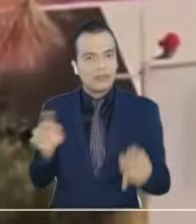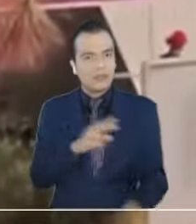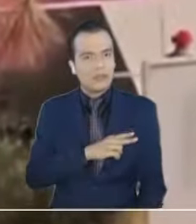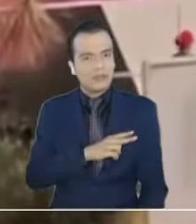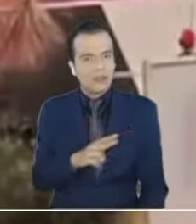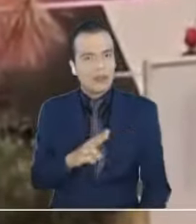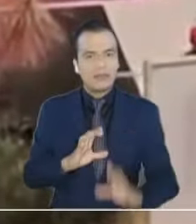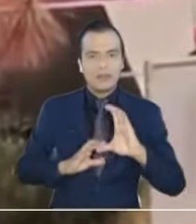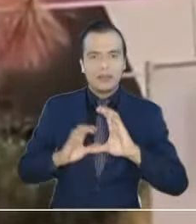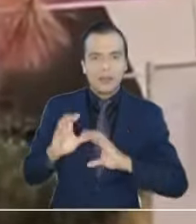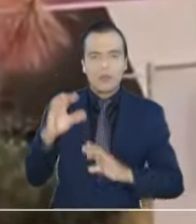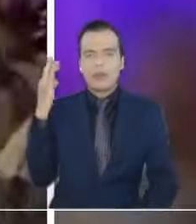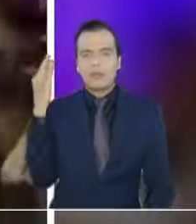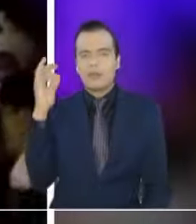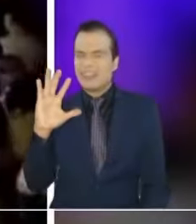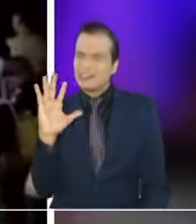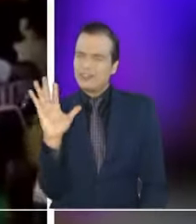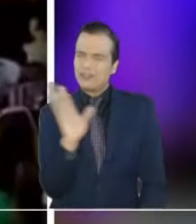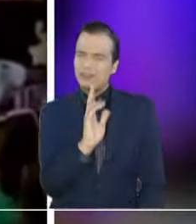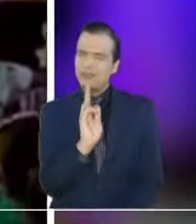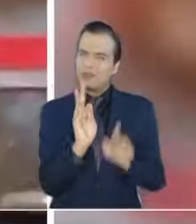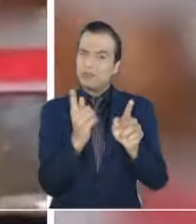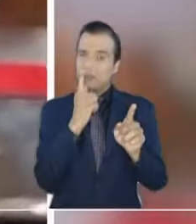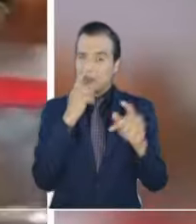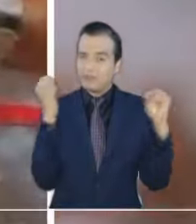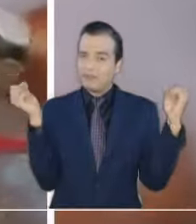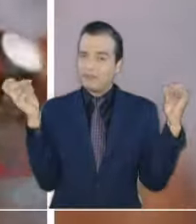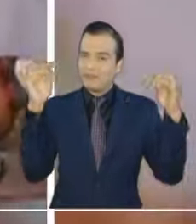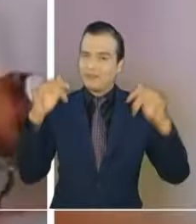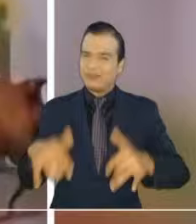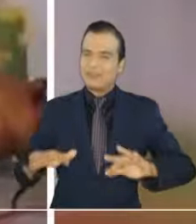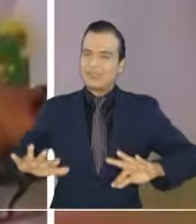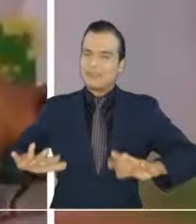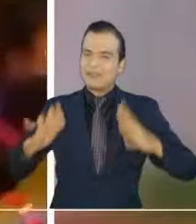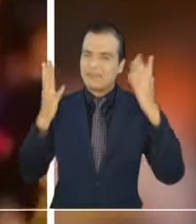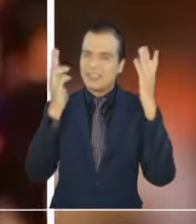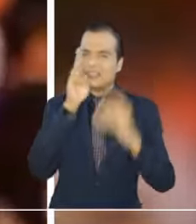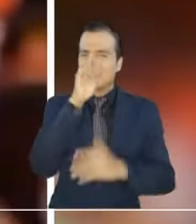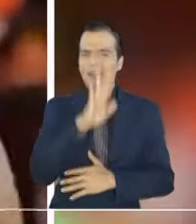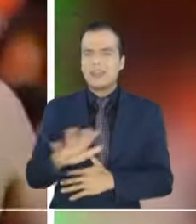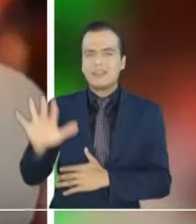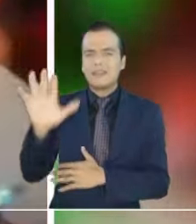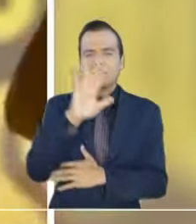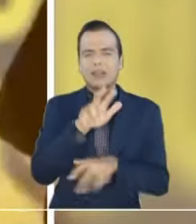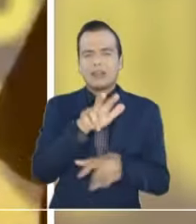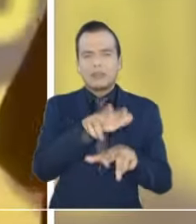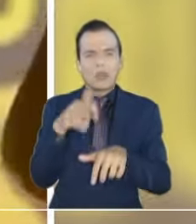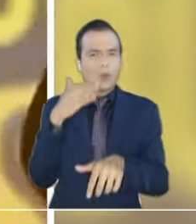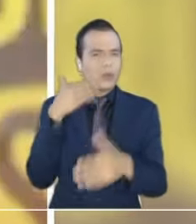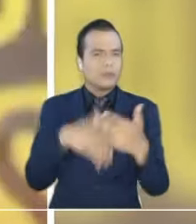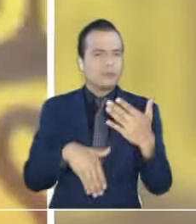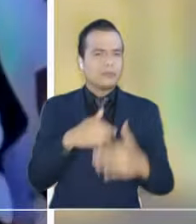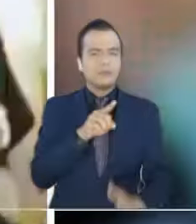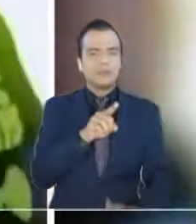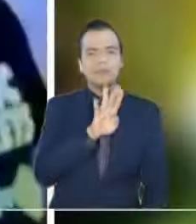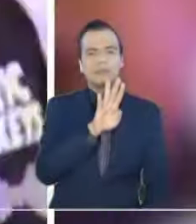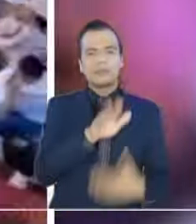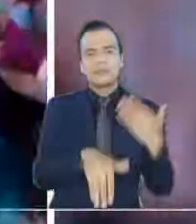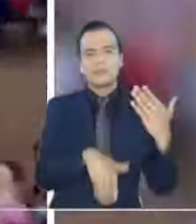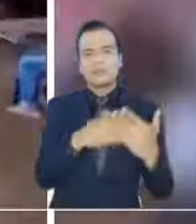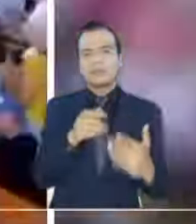nuestra Fiesta Nacional de la Agricultura. Las actividades se centrarán del 14 al 19 de agosto en el Coliseo de